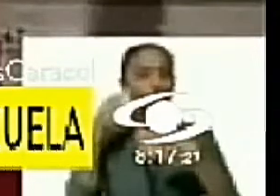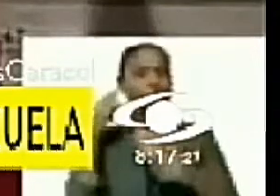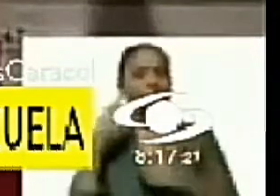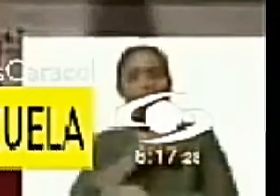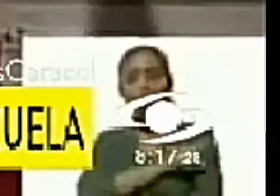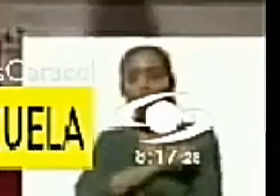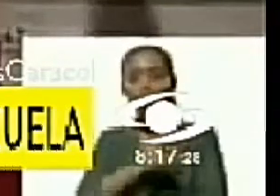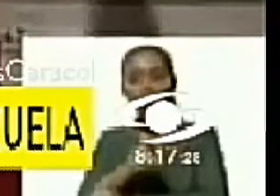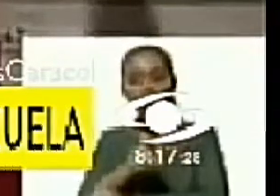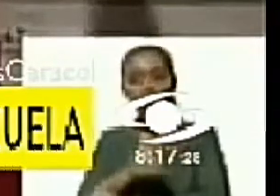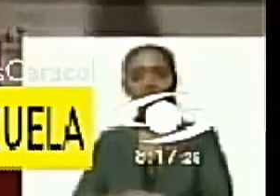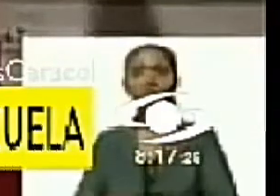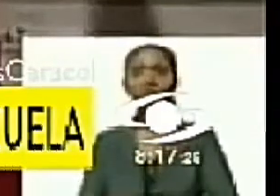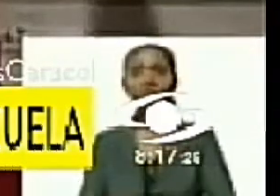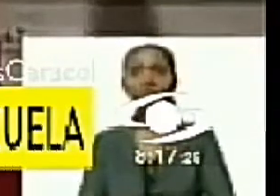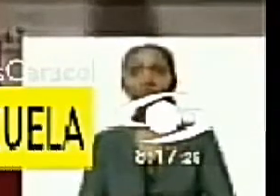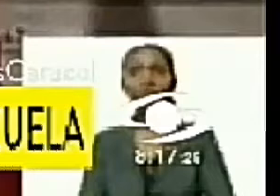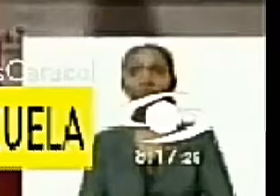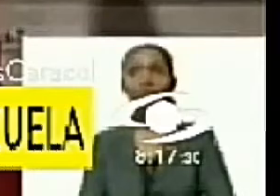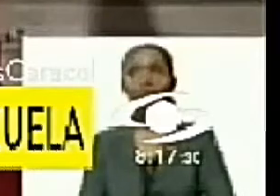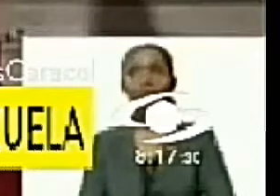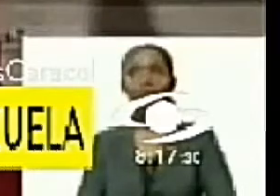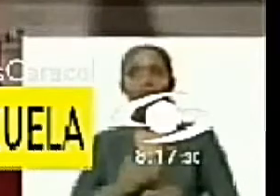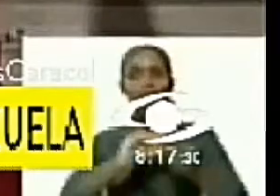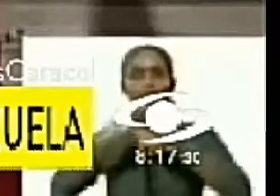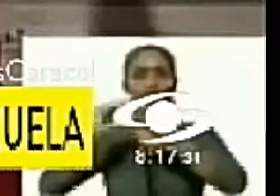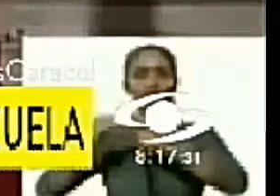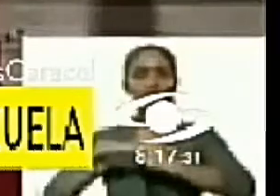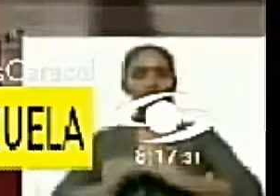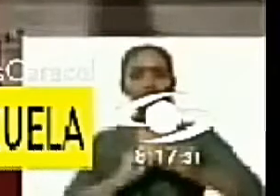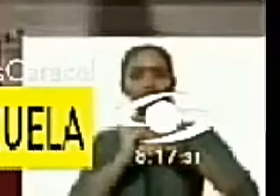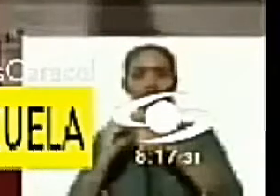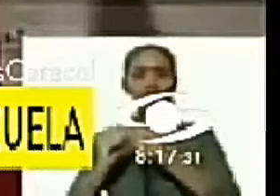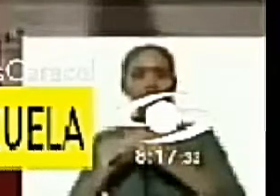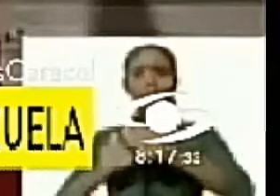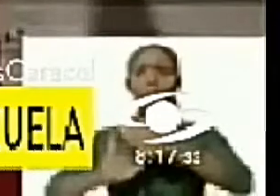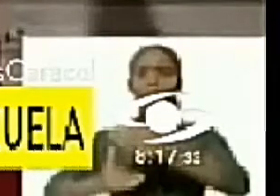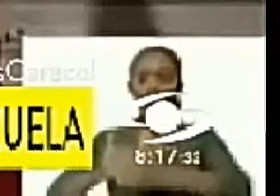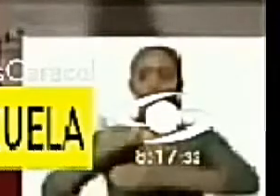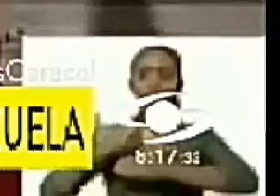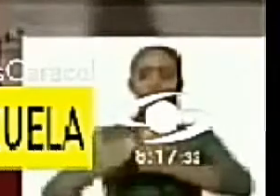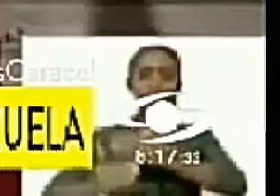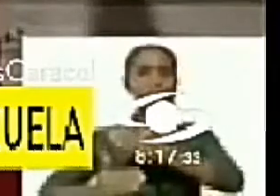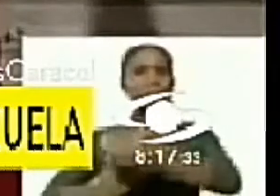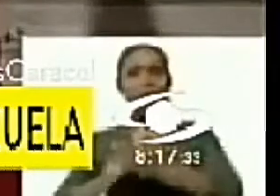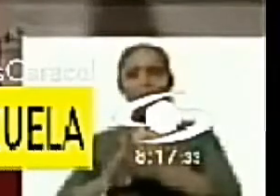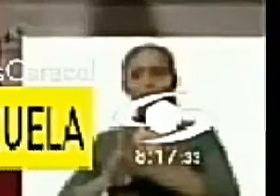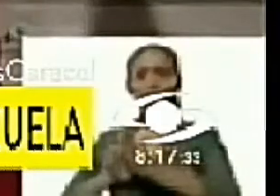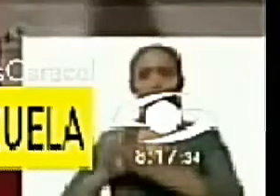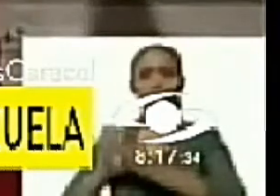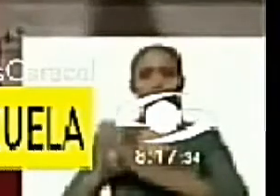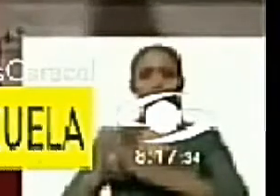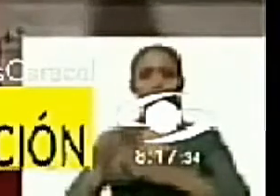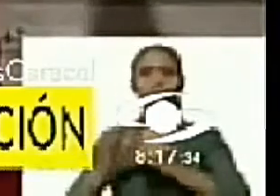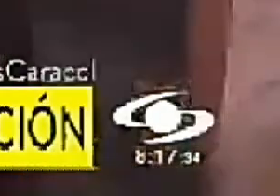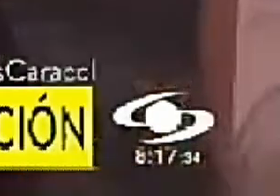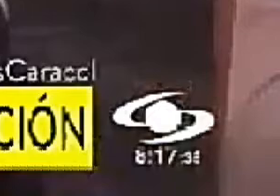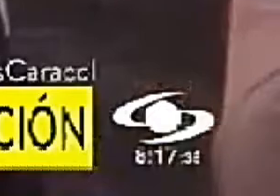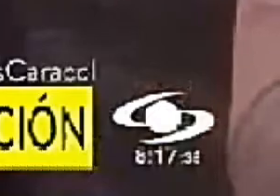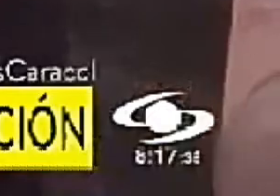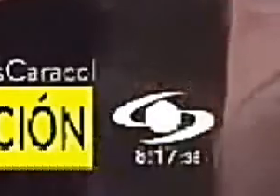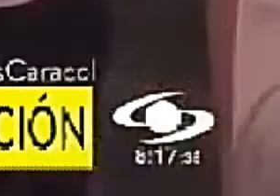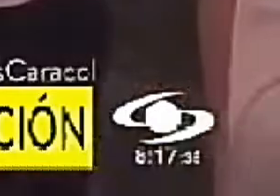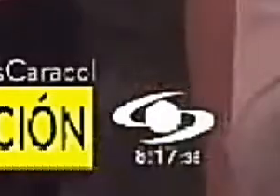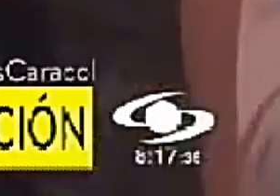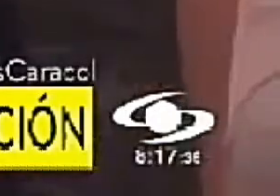sean los minerales de Venezuela, puede ser de los mismos intereses que tuvo Rusia y tiene China, ¿no? Pero más allá de eso, creo que es evitar que se